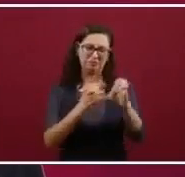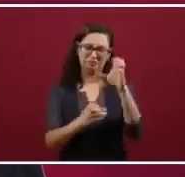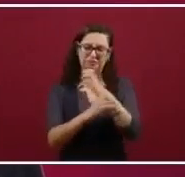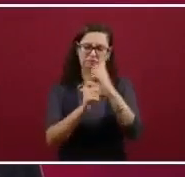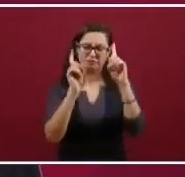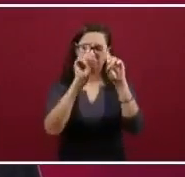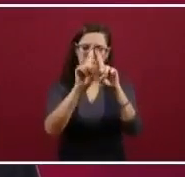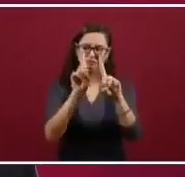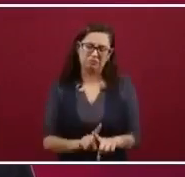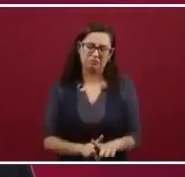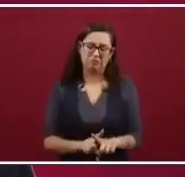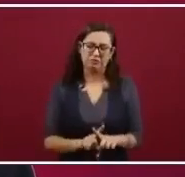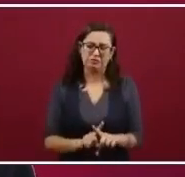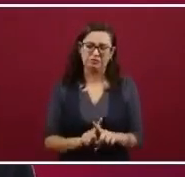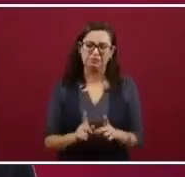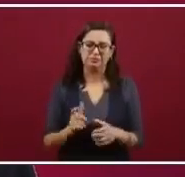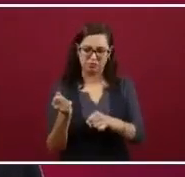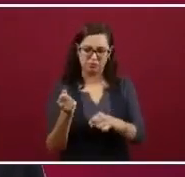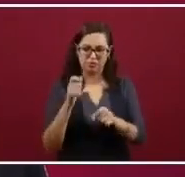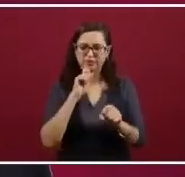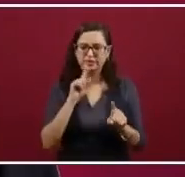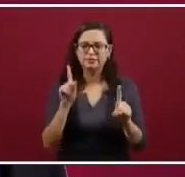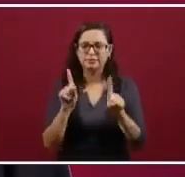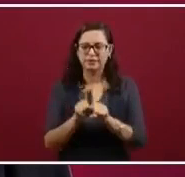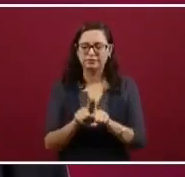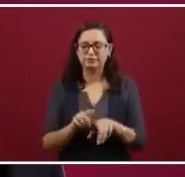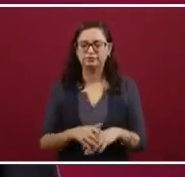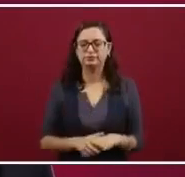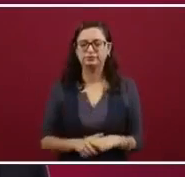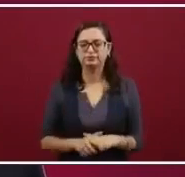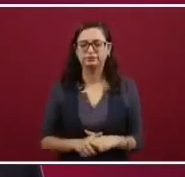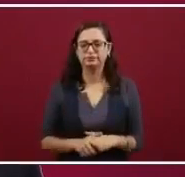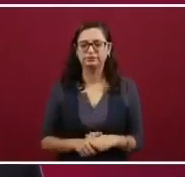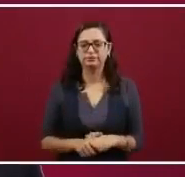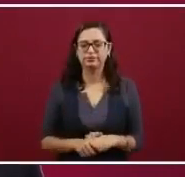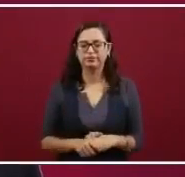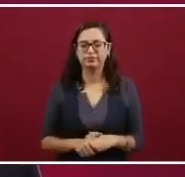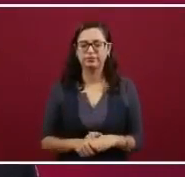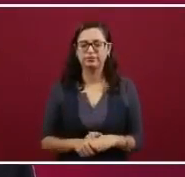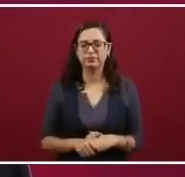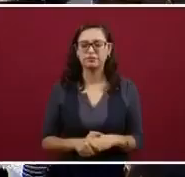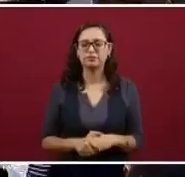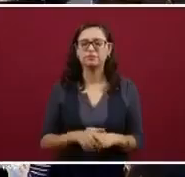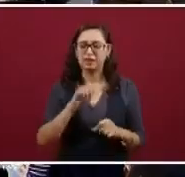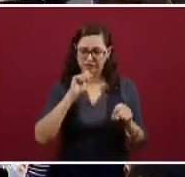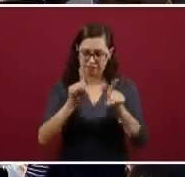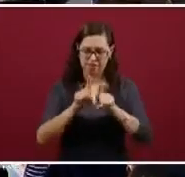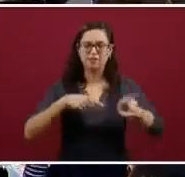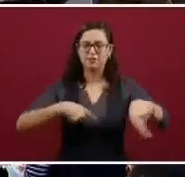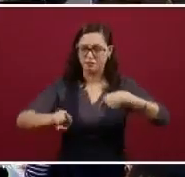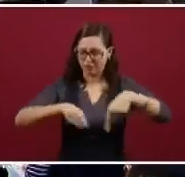cosas, y entre otras cosas, del béisbol también. Y del fútbol. Y también el fútbol.